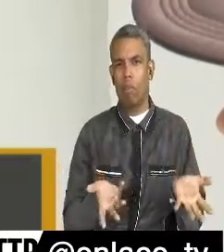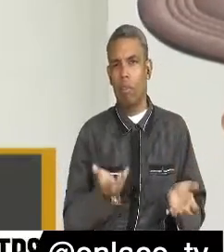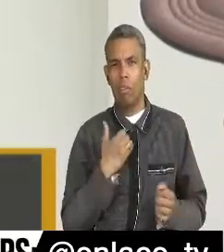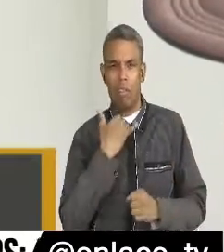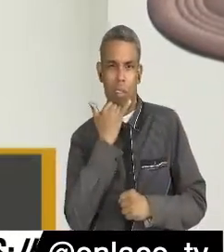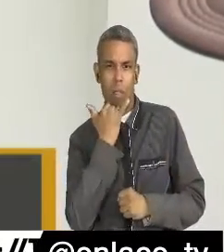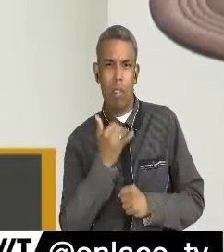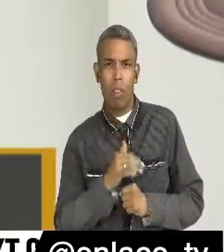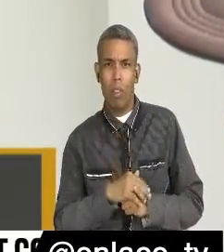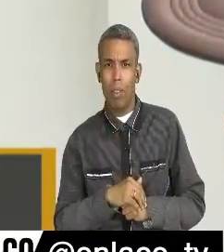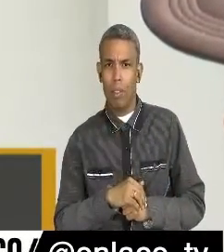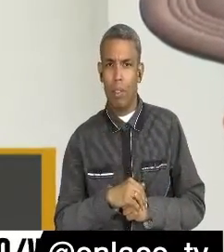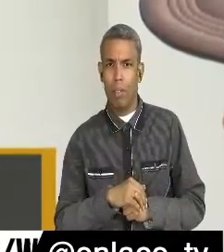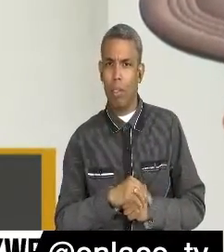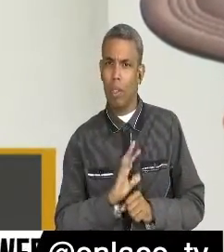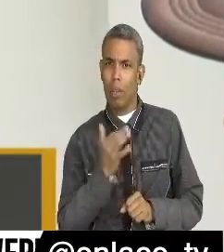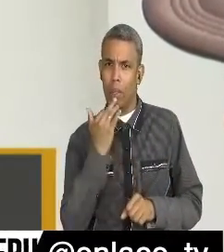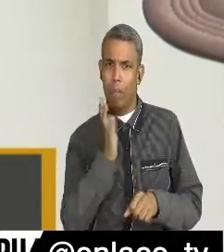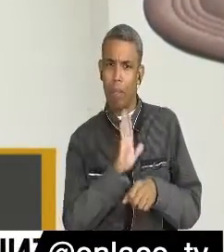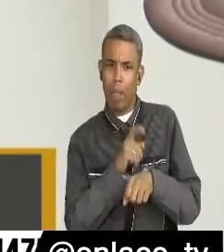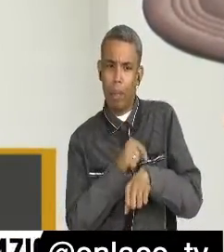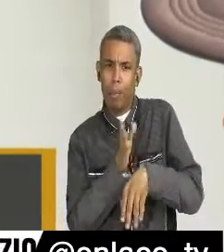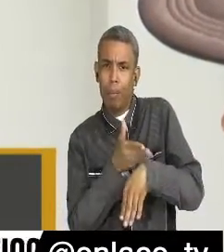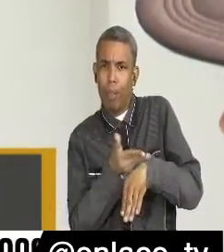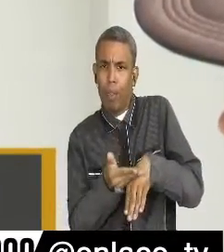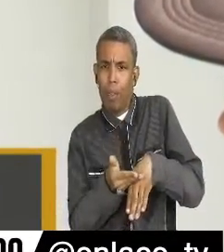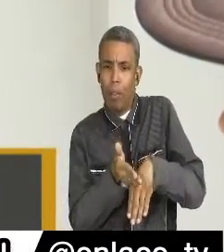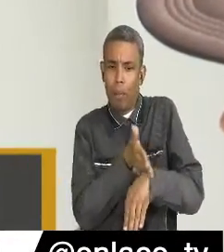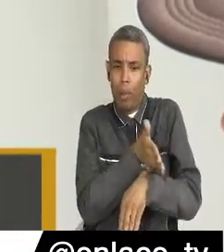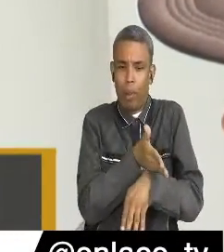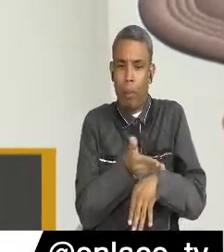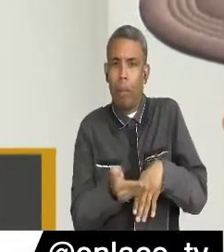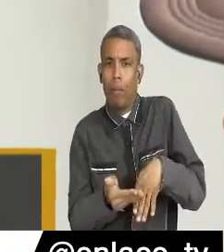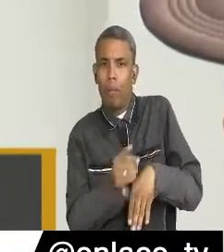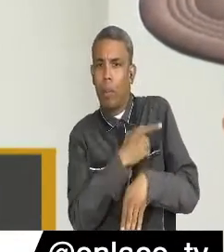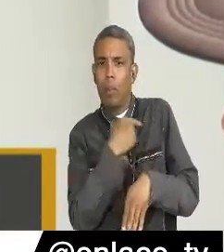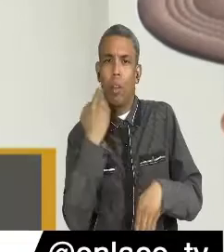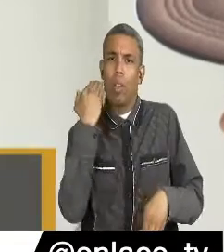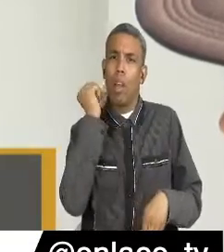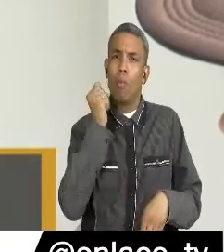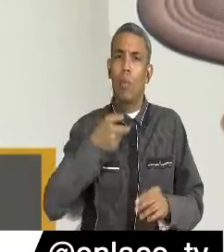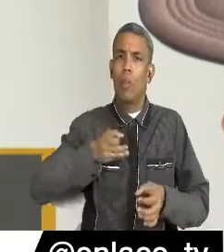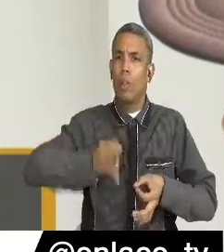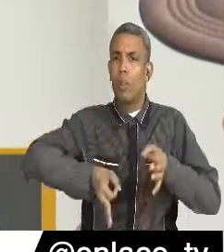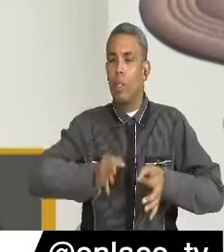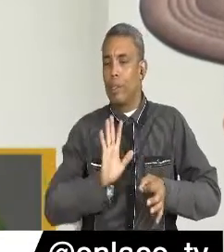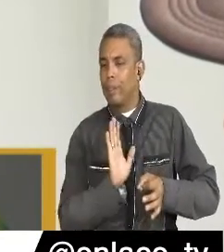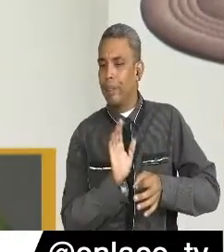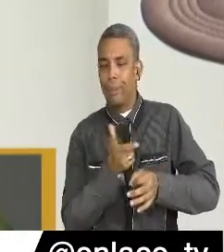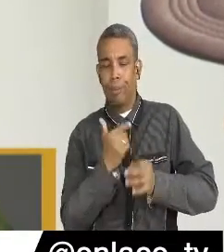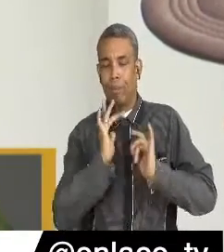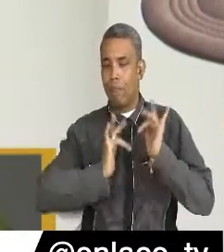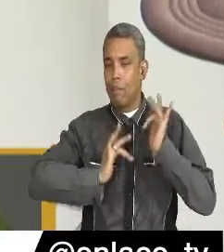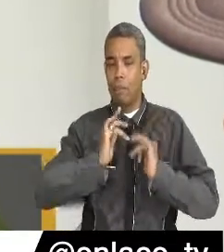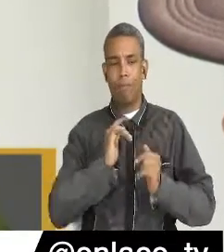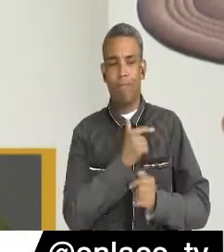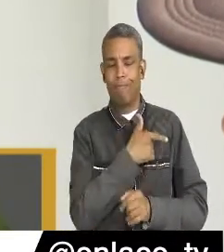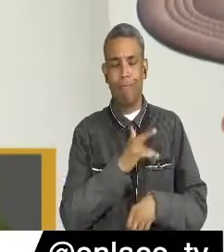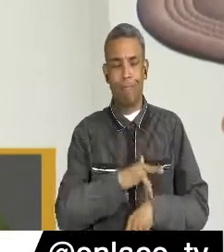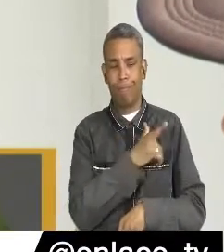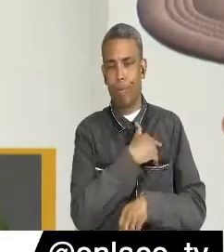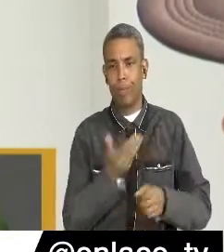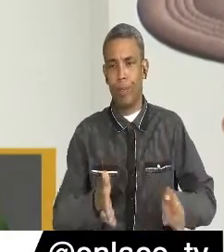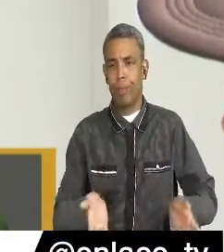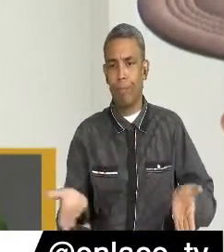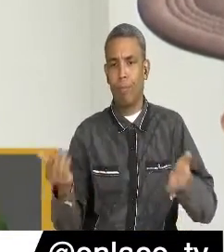simplemente por un segundo menos, un segundo más que le quitan la vida a un compañero, no es justificable que los delincuentes no